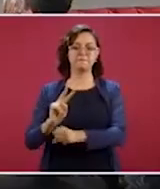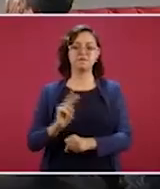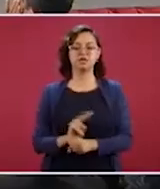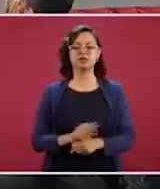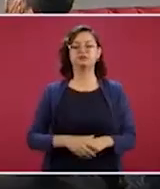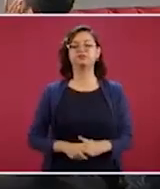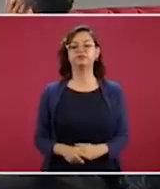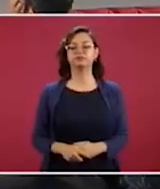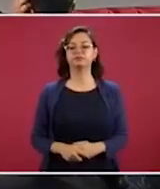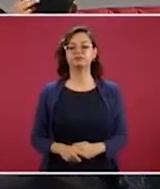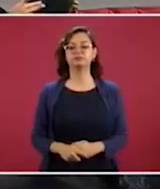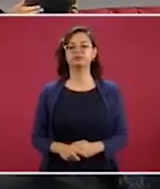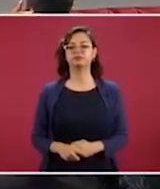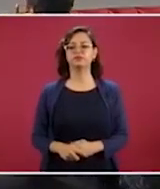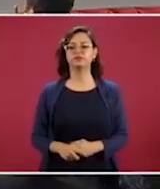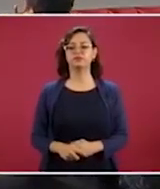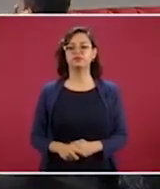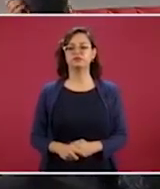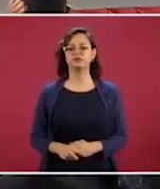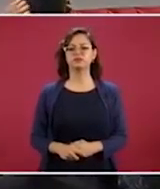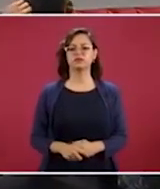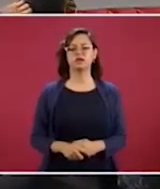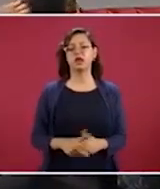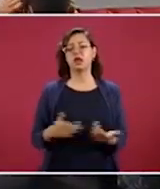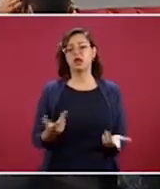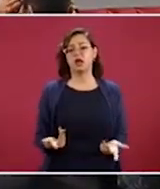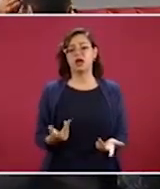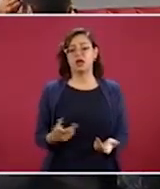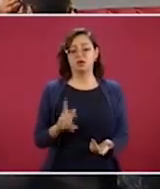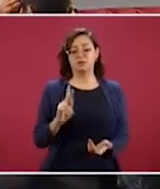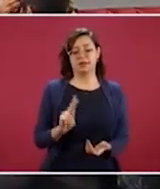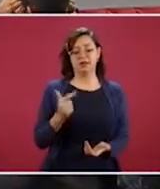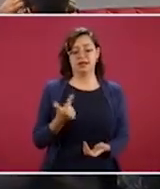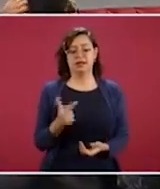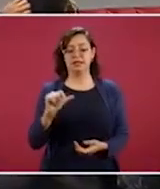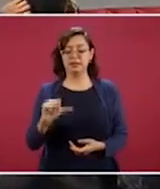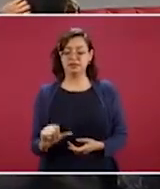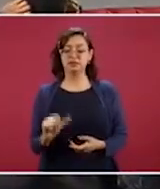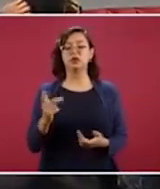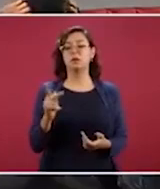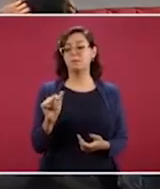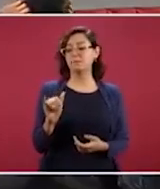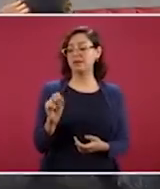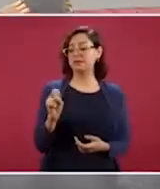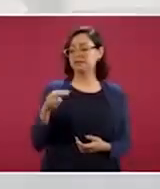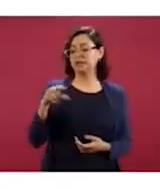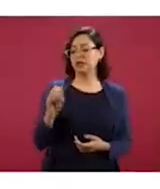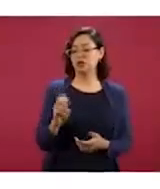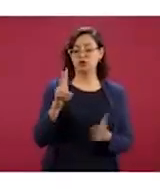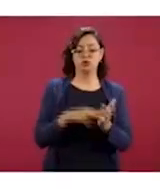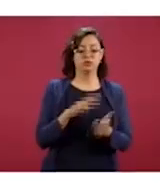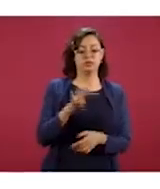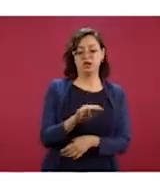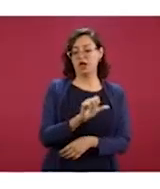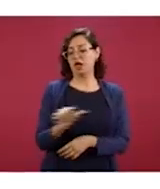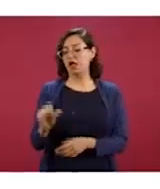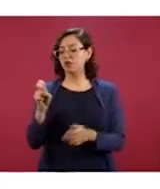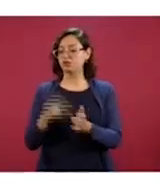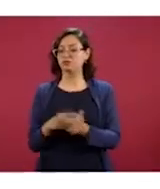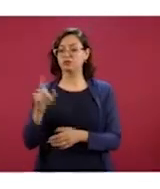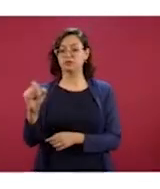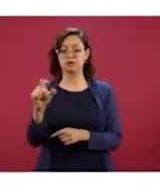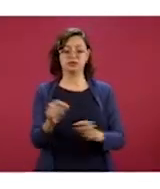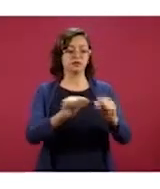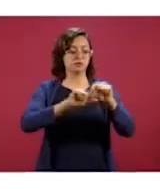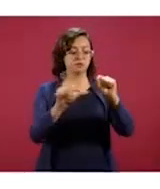la implementación del plan general de acción paisanos 2019 2020 lo materializará la guardia nacional en toda la